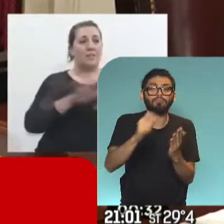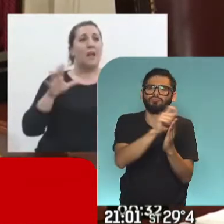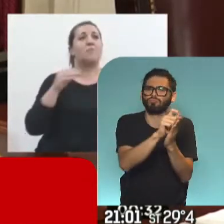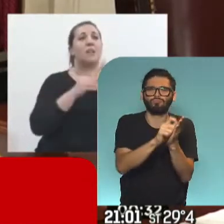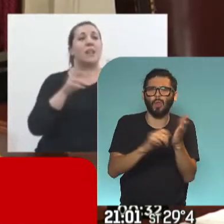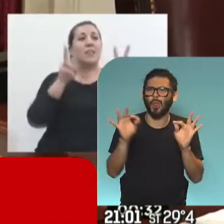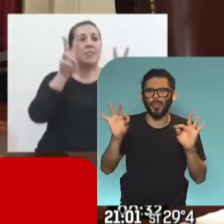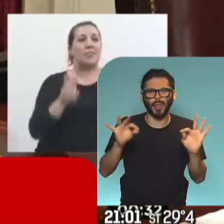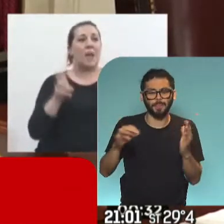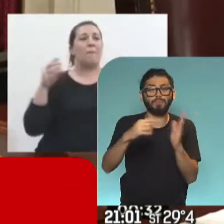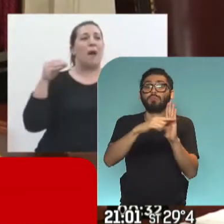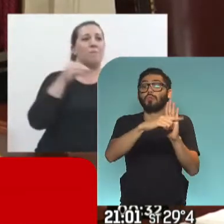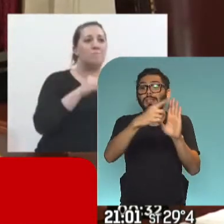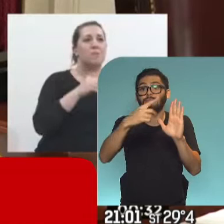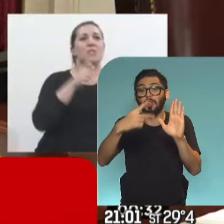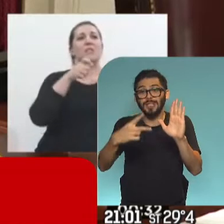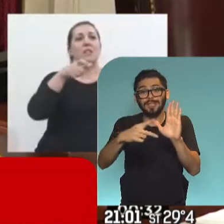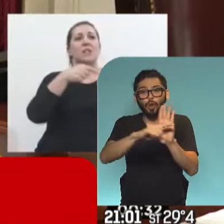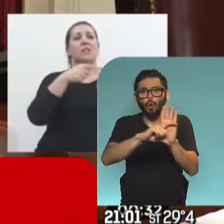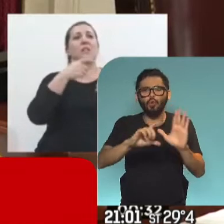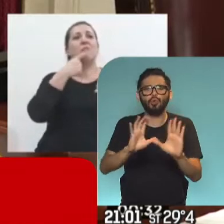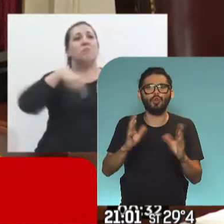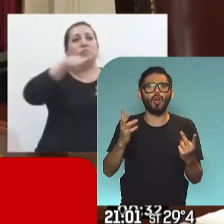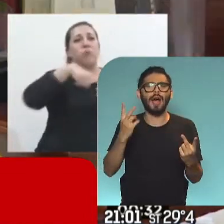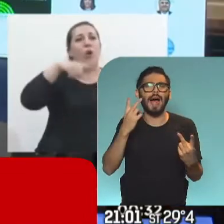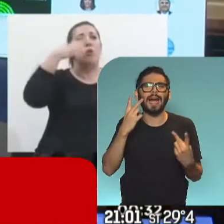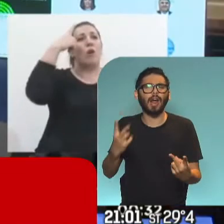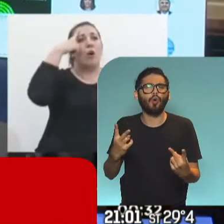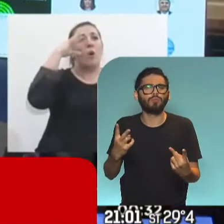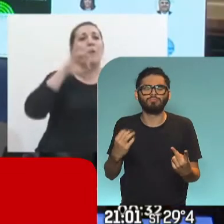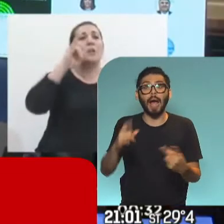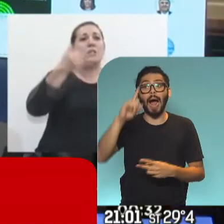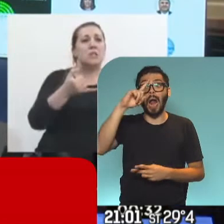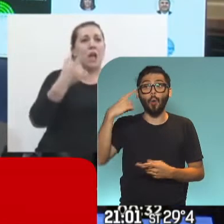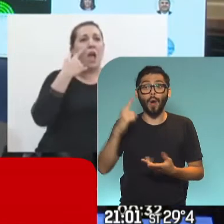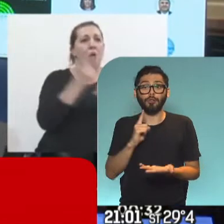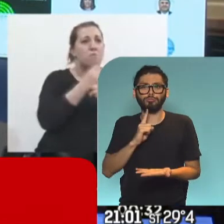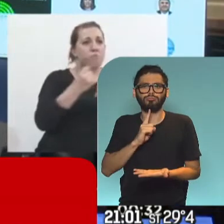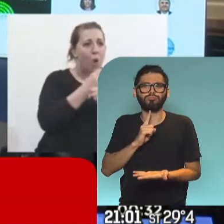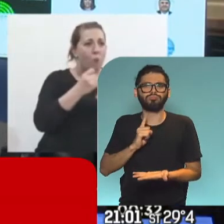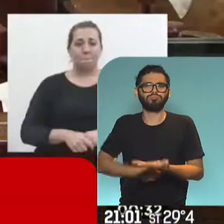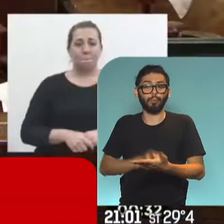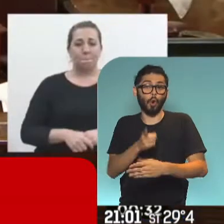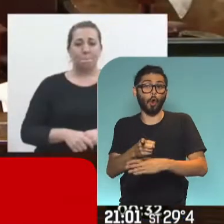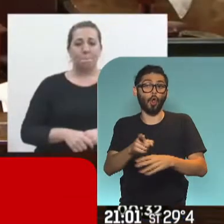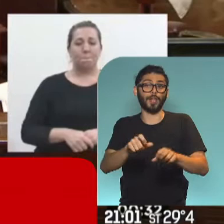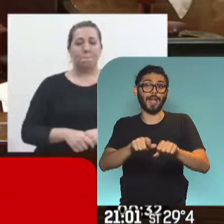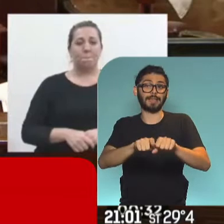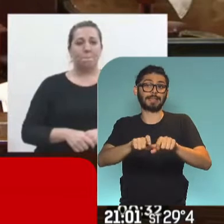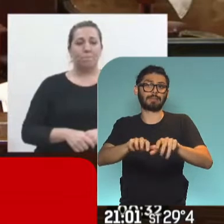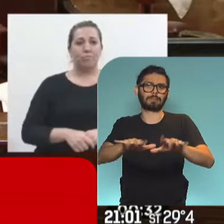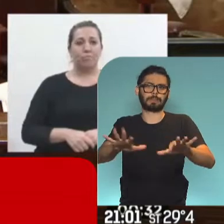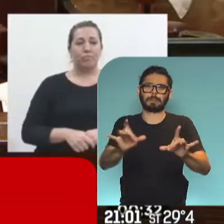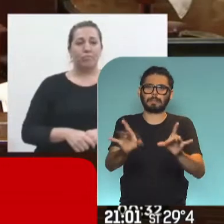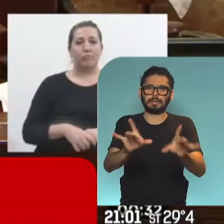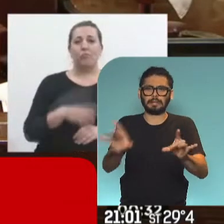su carta sigue haciendo un reconocimiento, si querés, a todas las medidas que tomó Alberto Fernández contra la pandemia. Y dice, bueno,